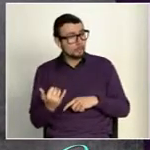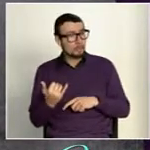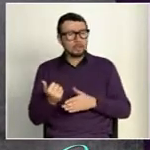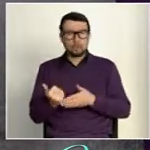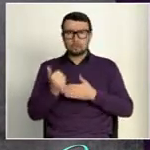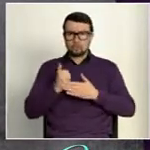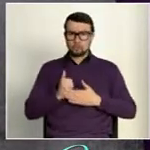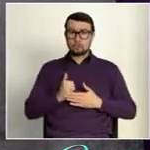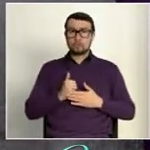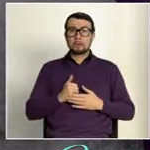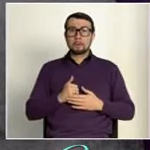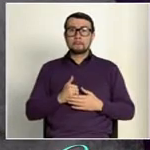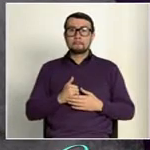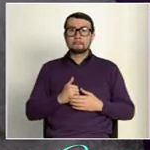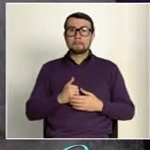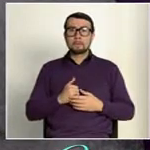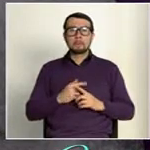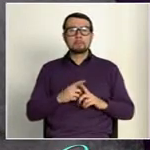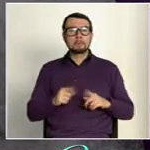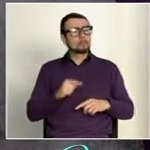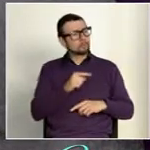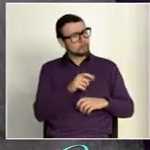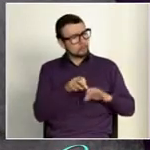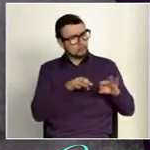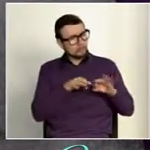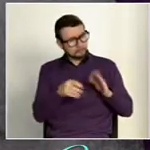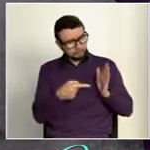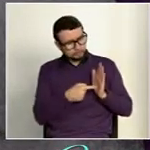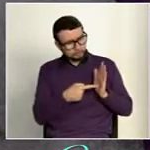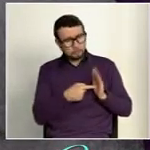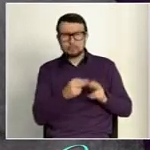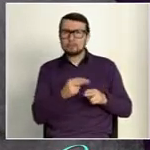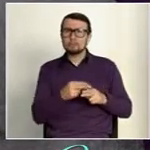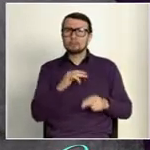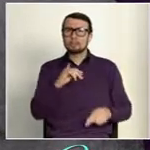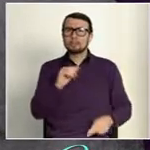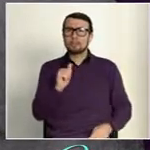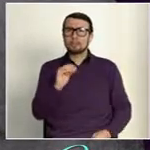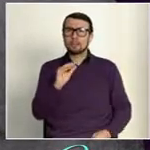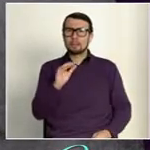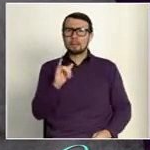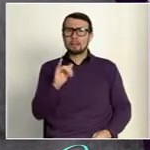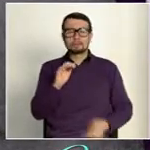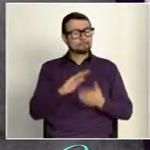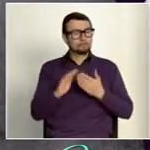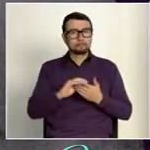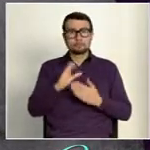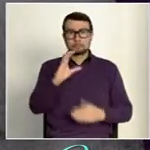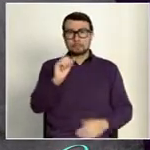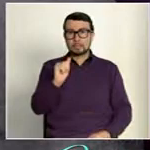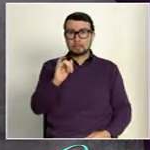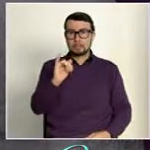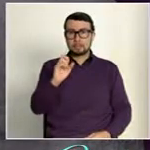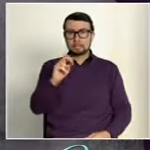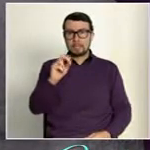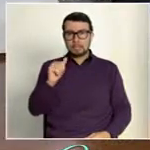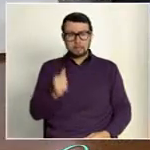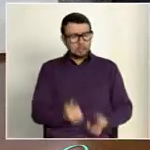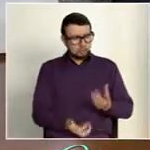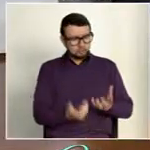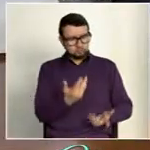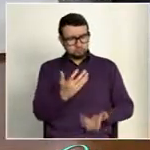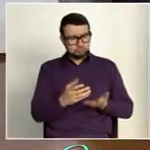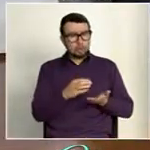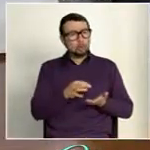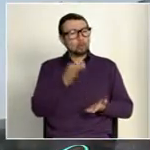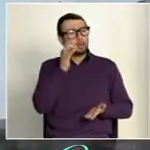una gran ayuda. Pero aquí habla usted de la cayena para hacer una infusión. Sí, el